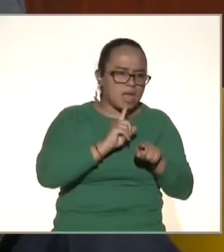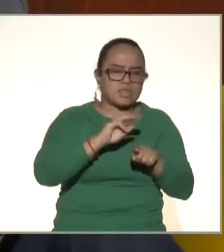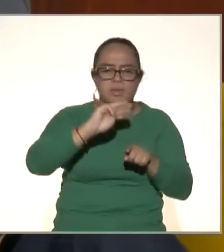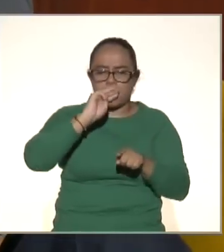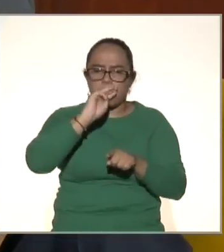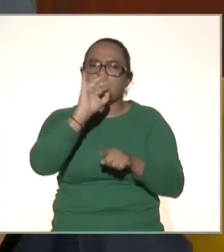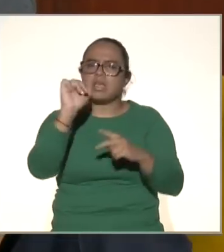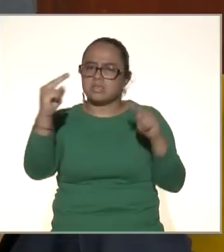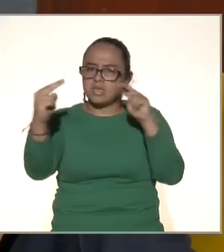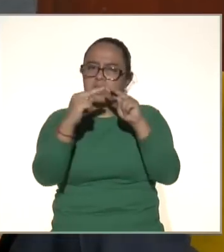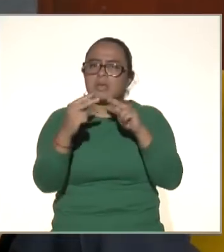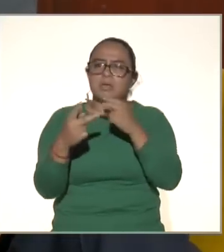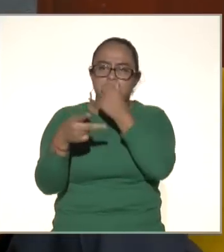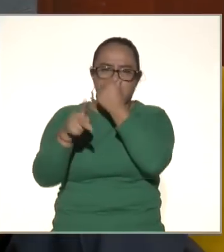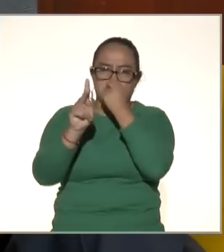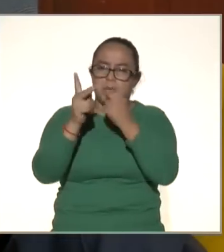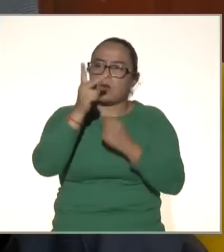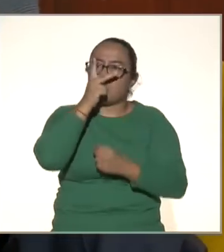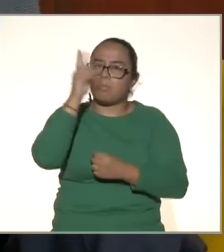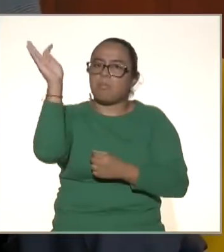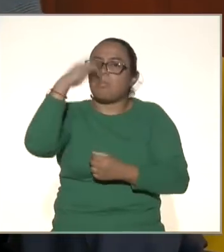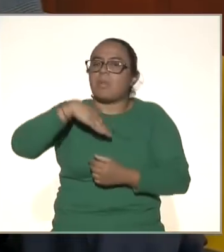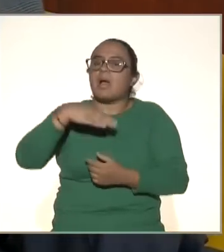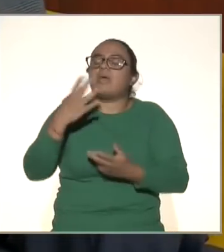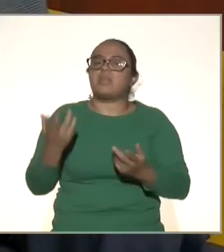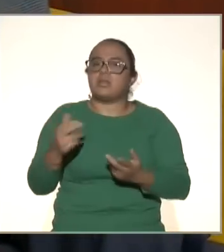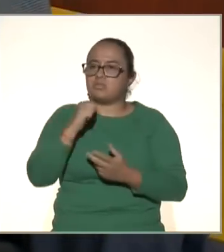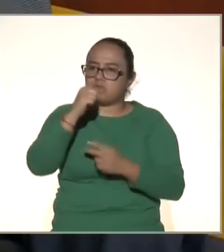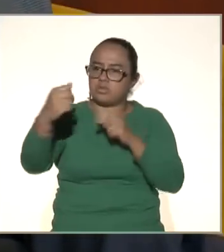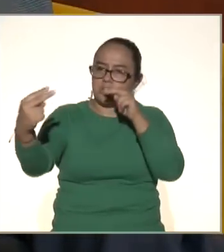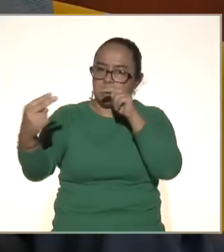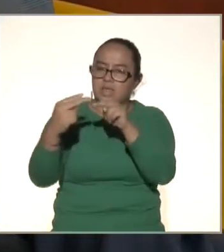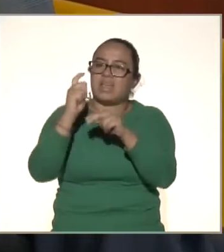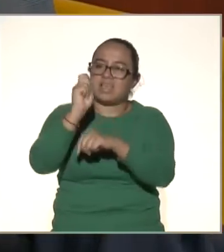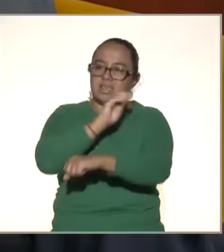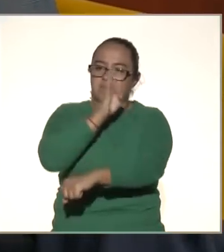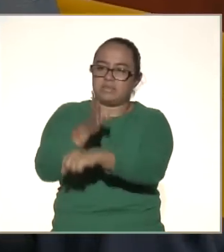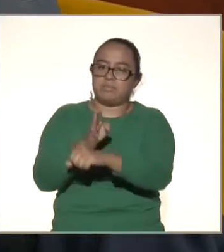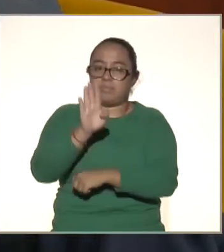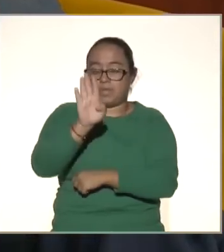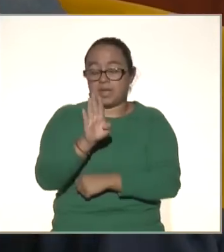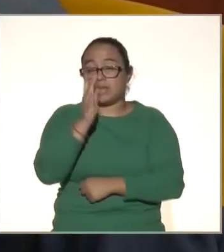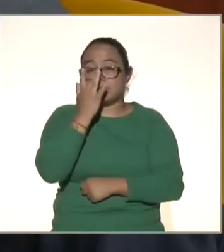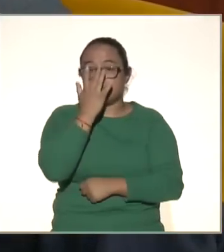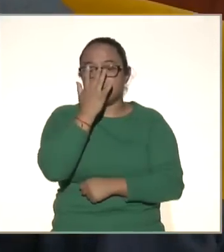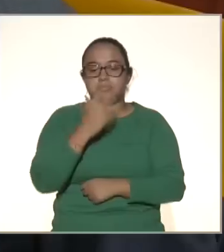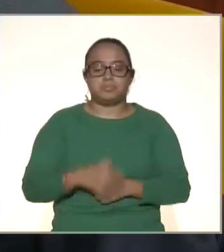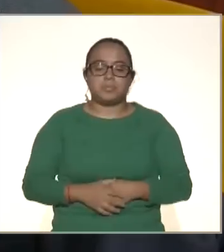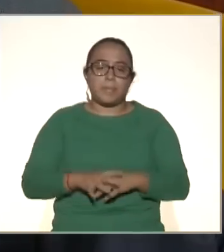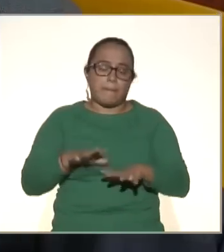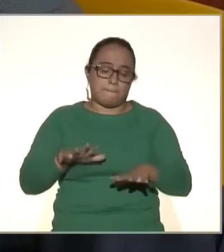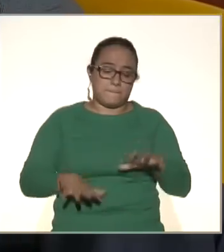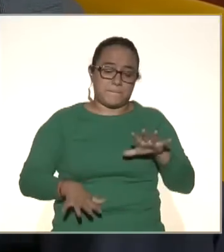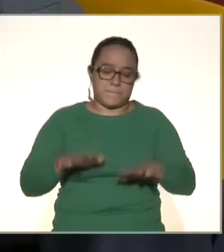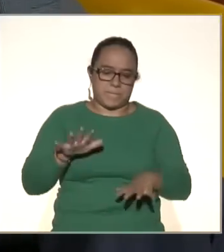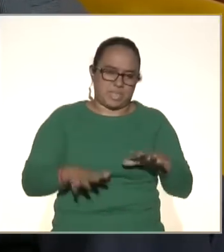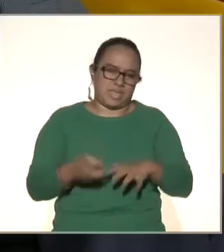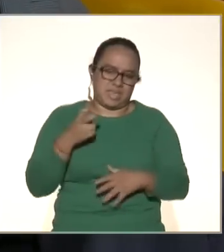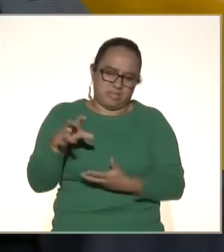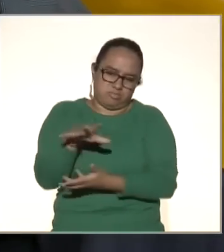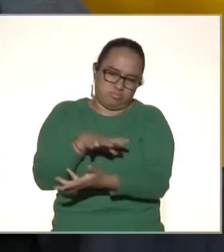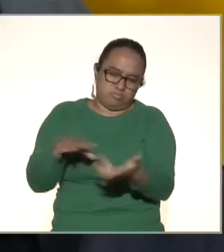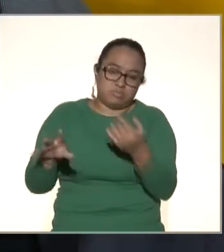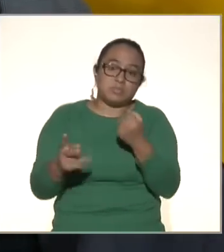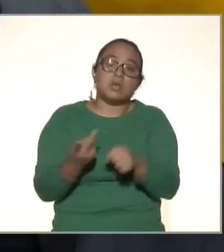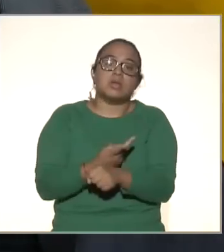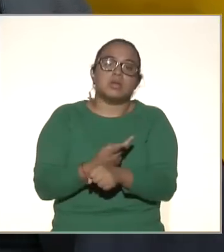la relación con el padrastro por común acuerdo. Ajá. Entonces, y muchas veces en este tipo de cosas tiene